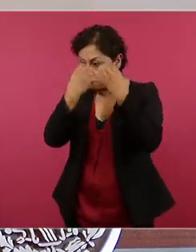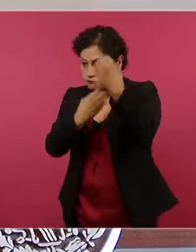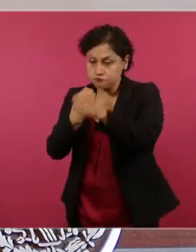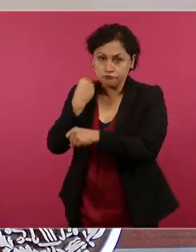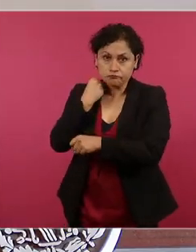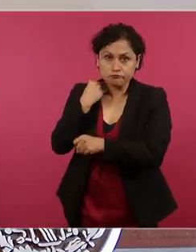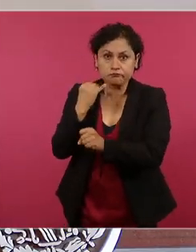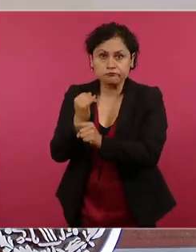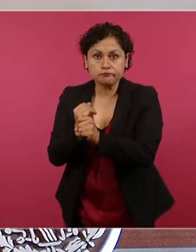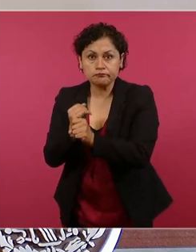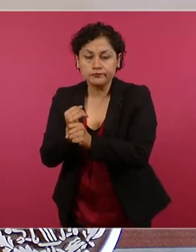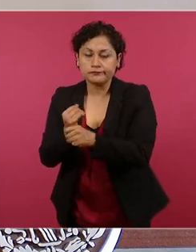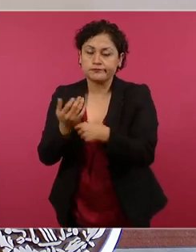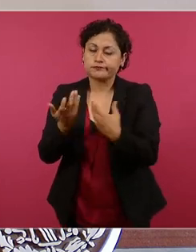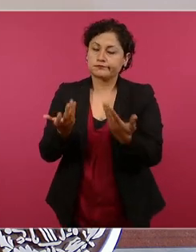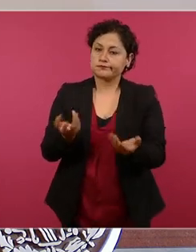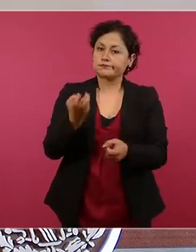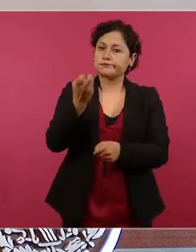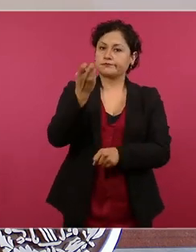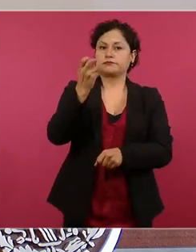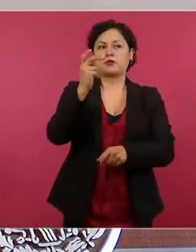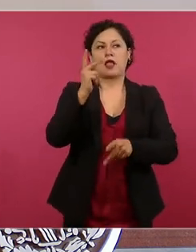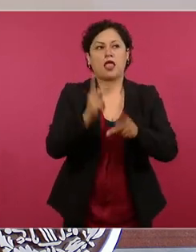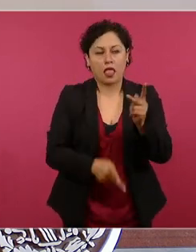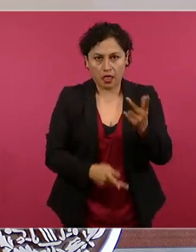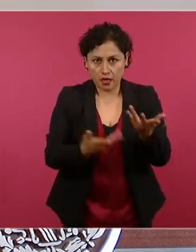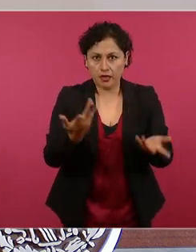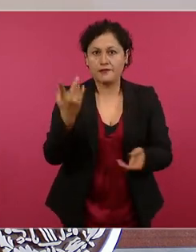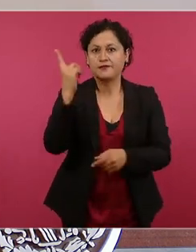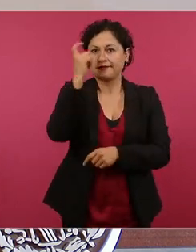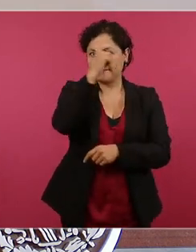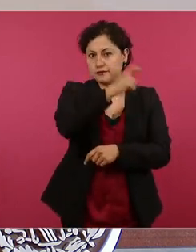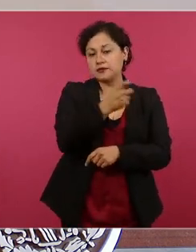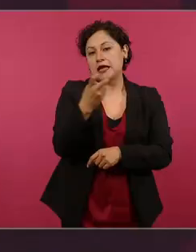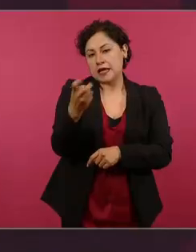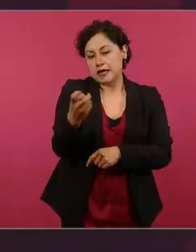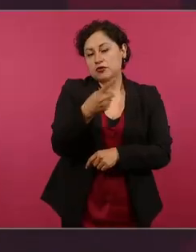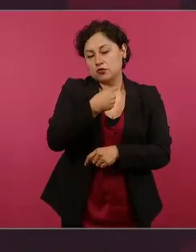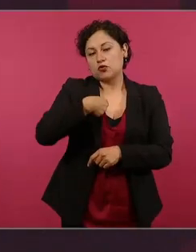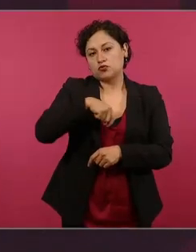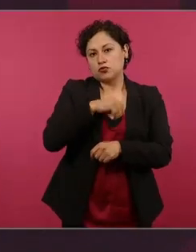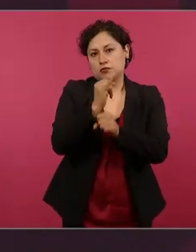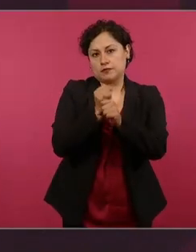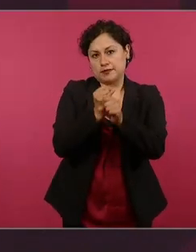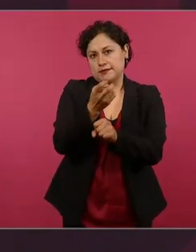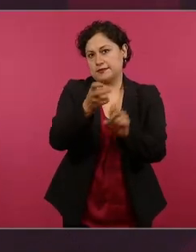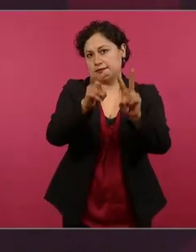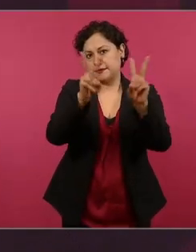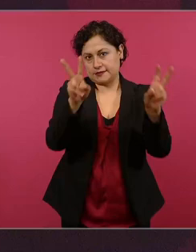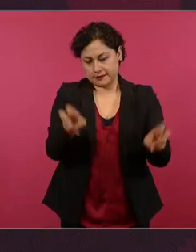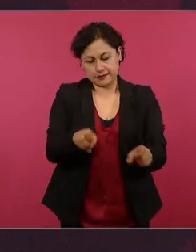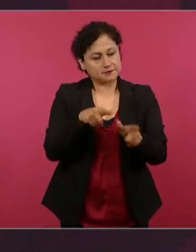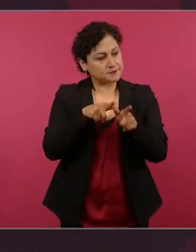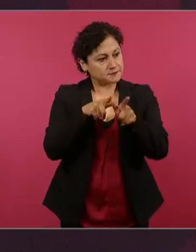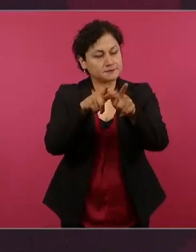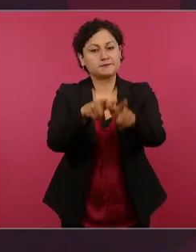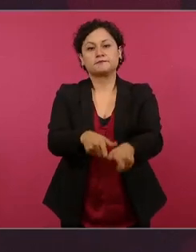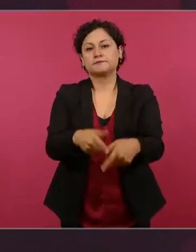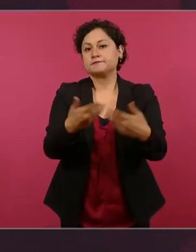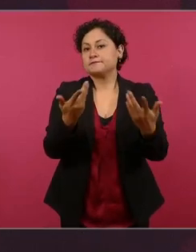también tenemos un estudio sobre ese caso, y a veces, pues, ante tantos